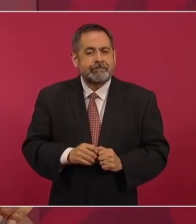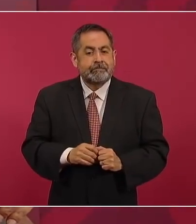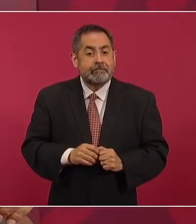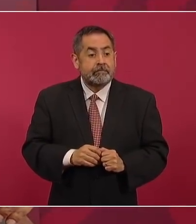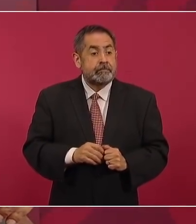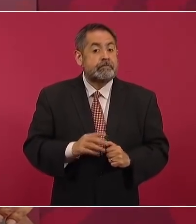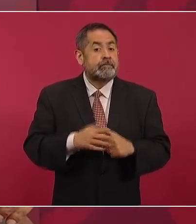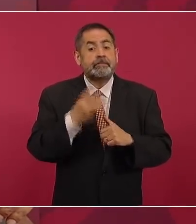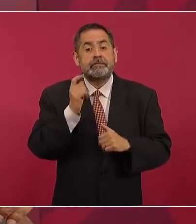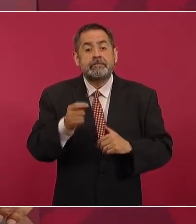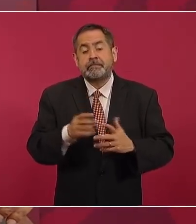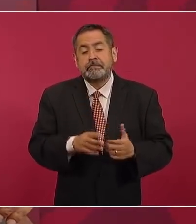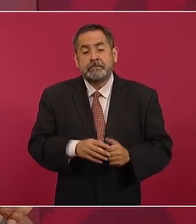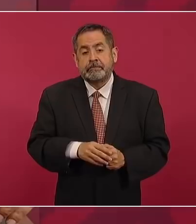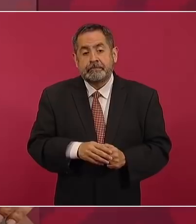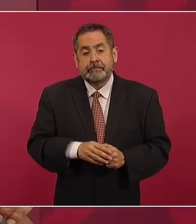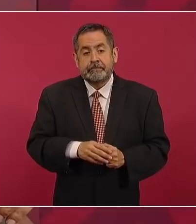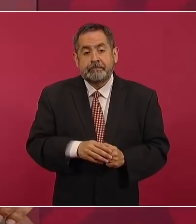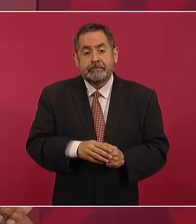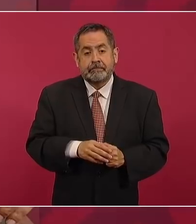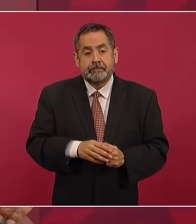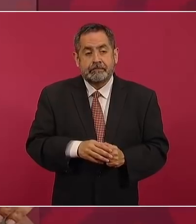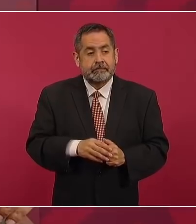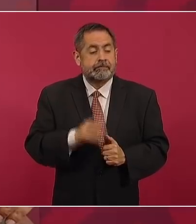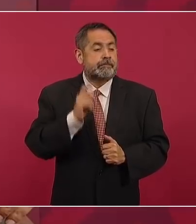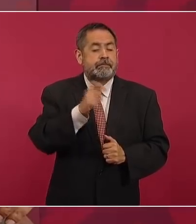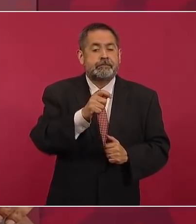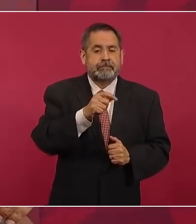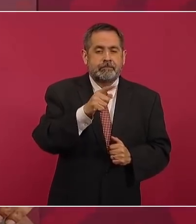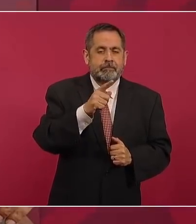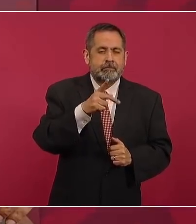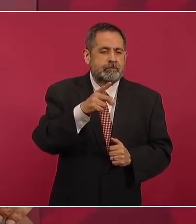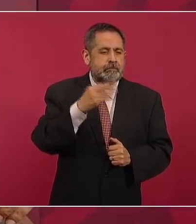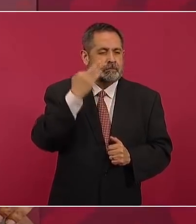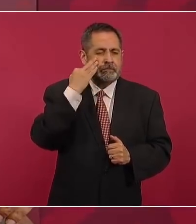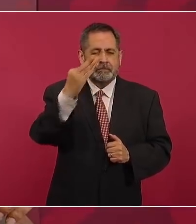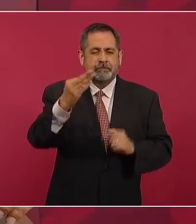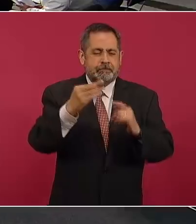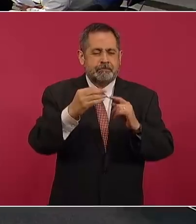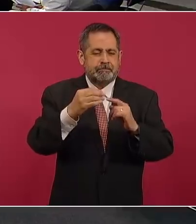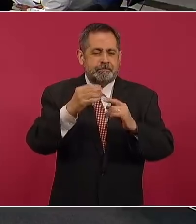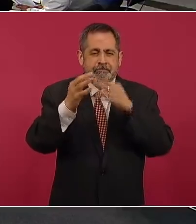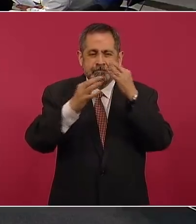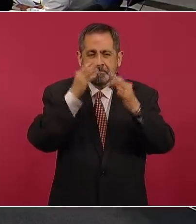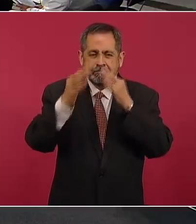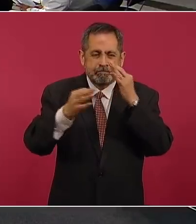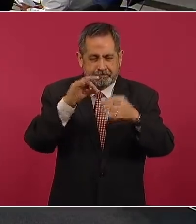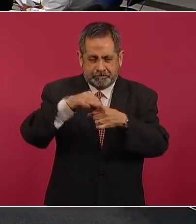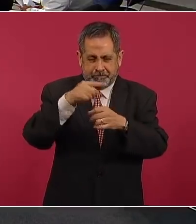porque no es nada más el tiempo de la campaña, ya